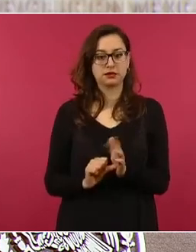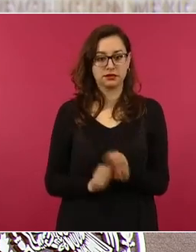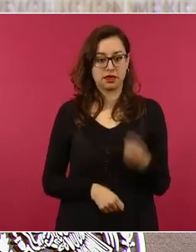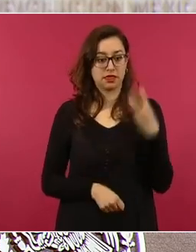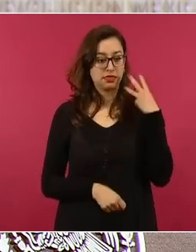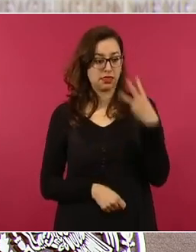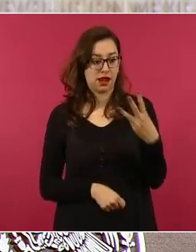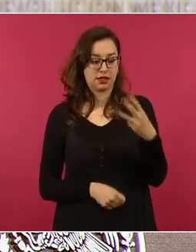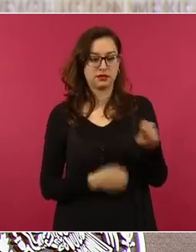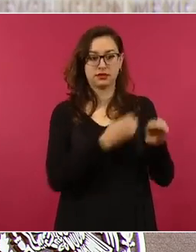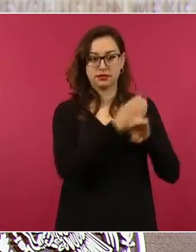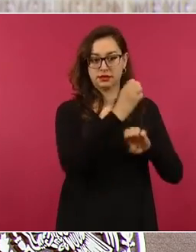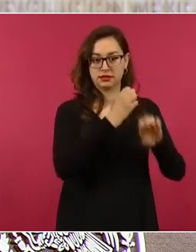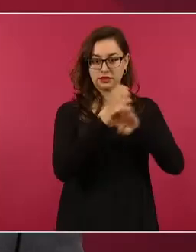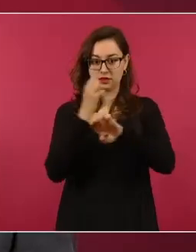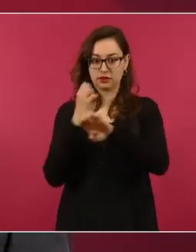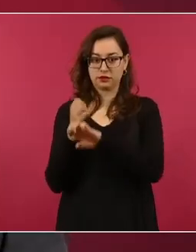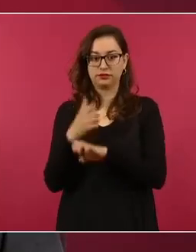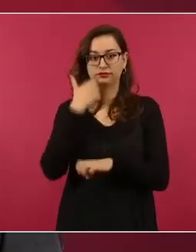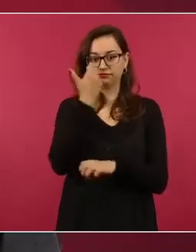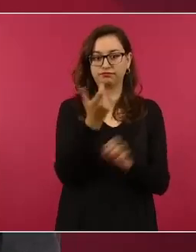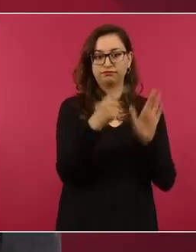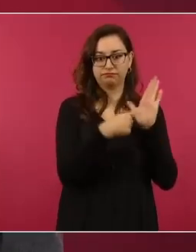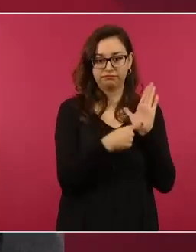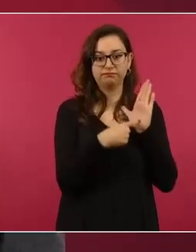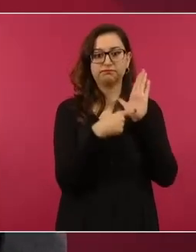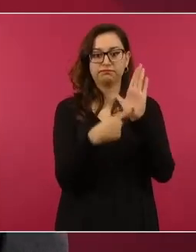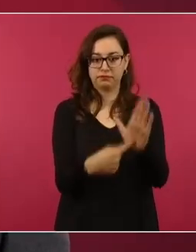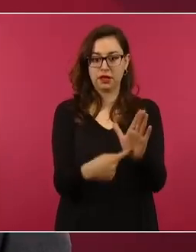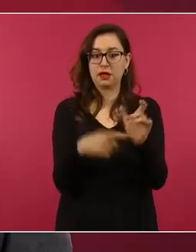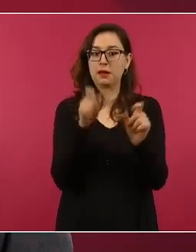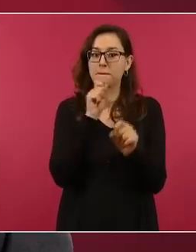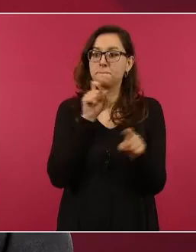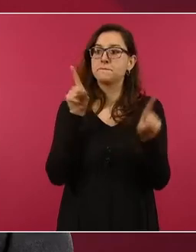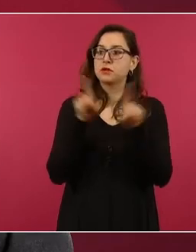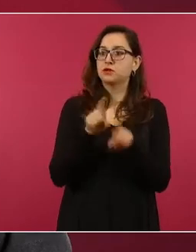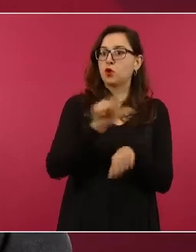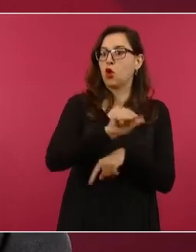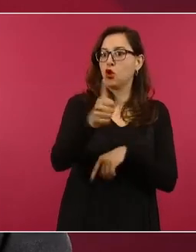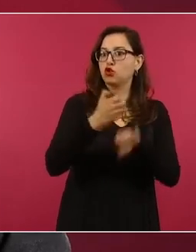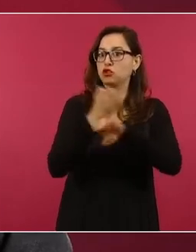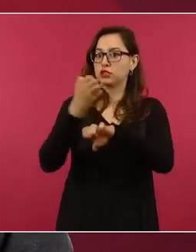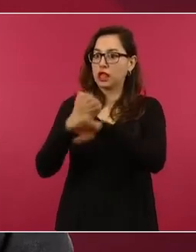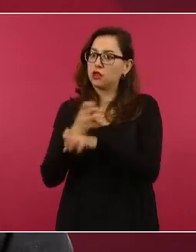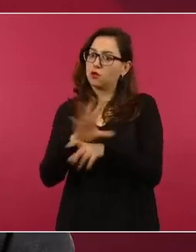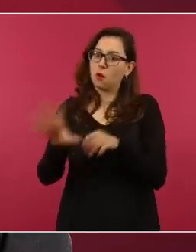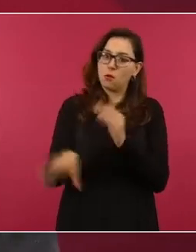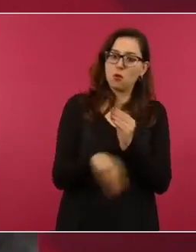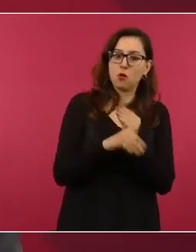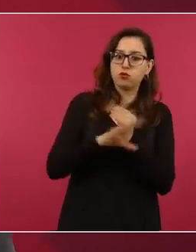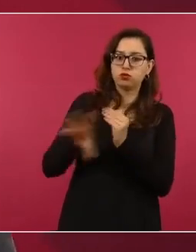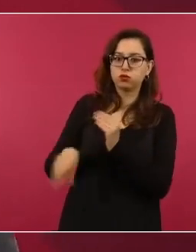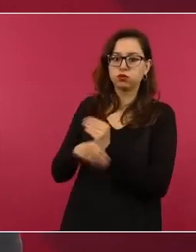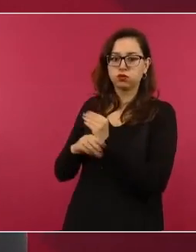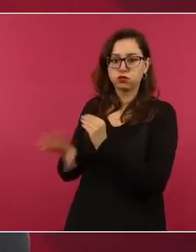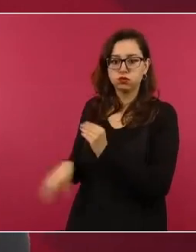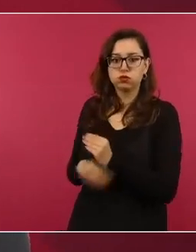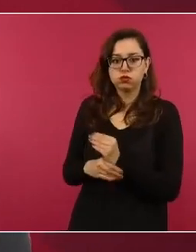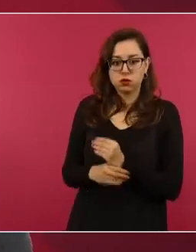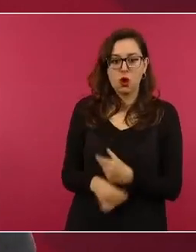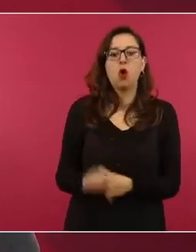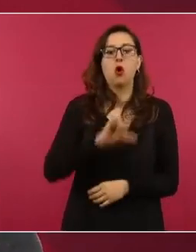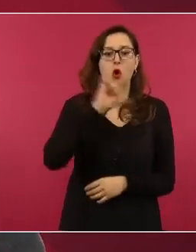presentar algunos de los avances en nuestros estados y otros estados que siguen. Por eso, en esta conferencia de